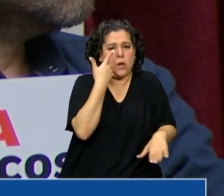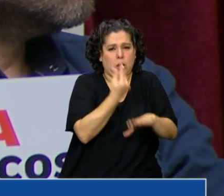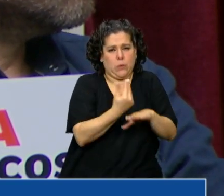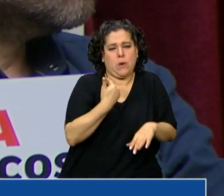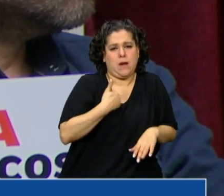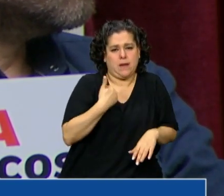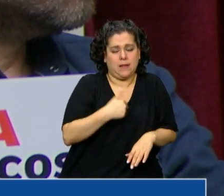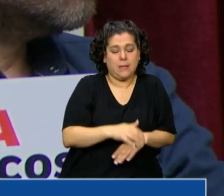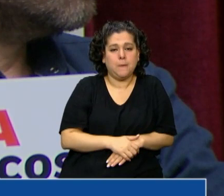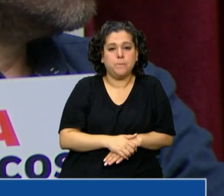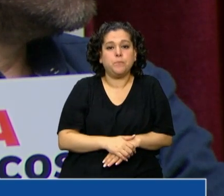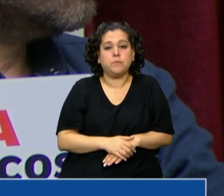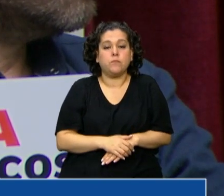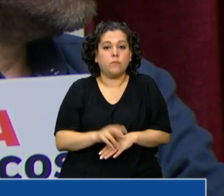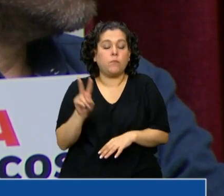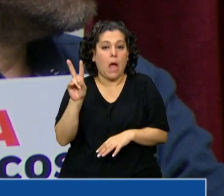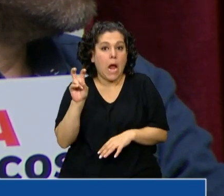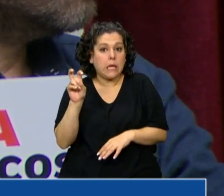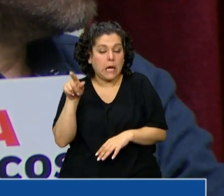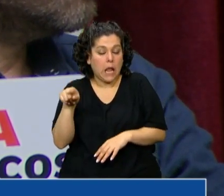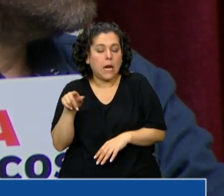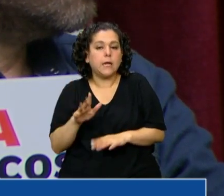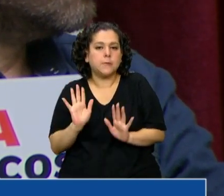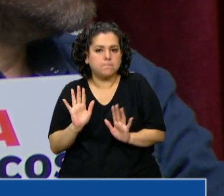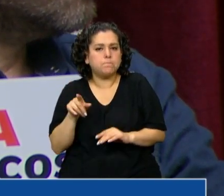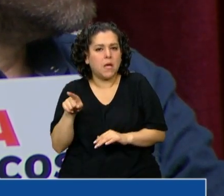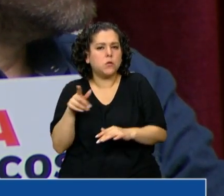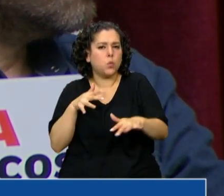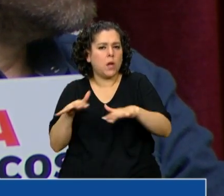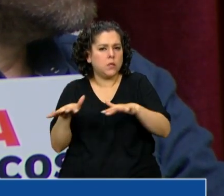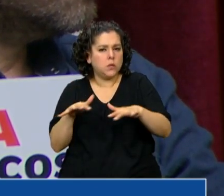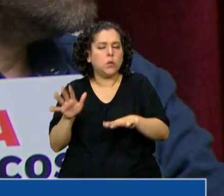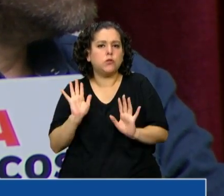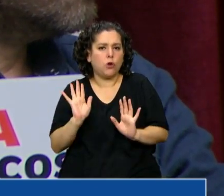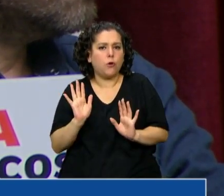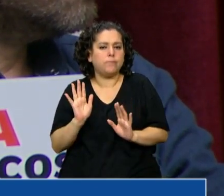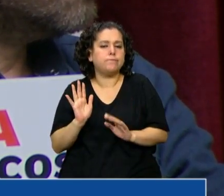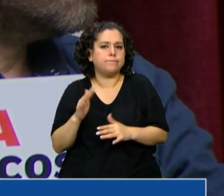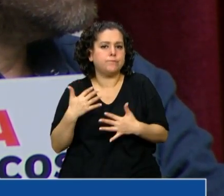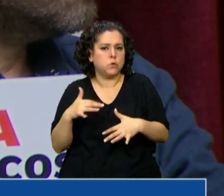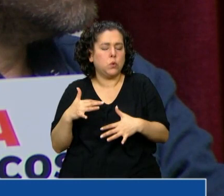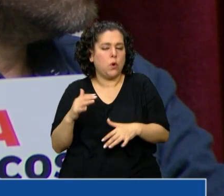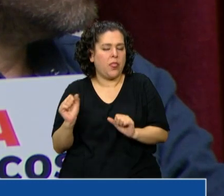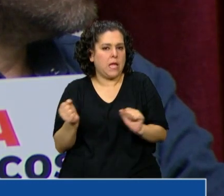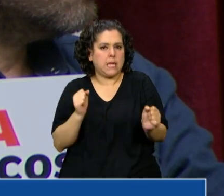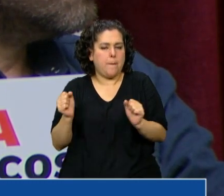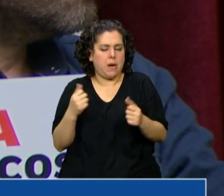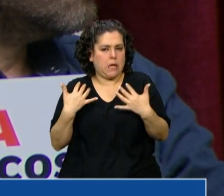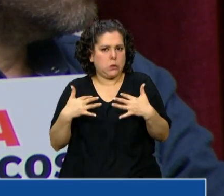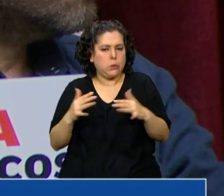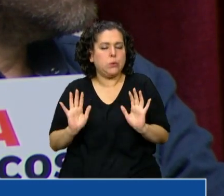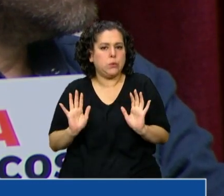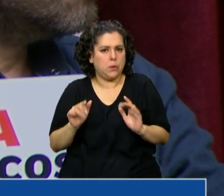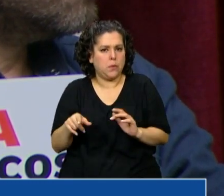alquileres, porque siendo una de las situaciones absolutamente acuciantes,